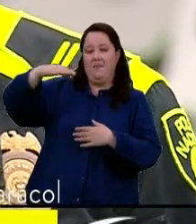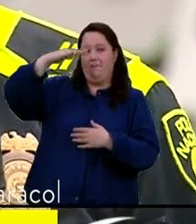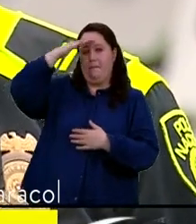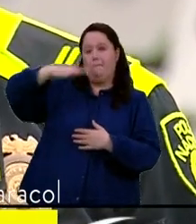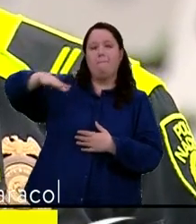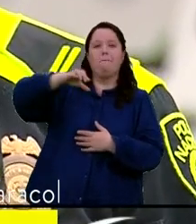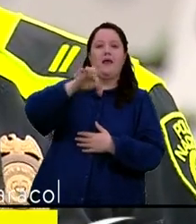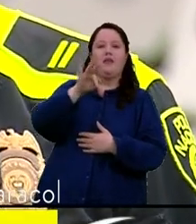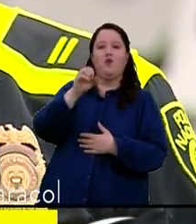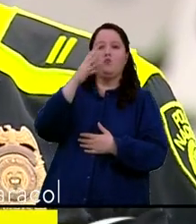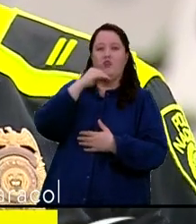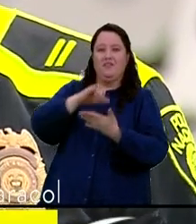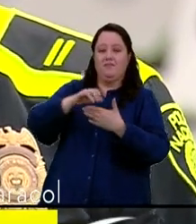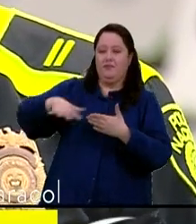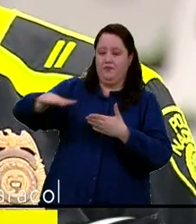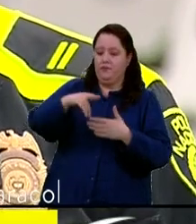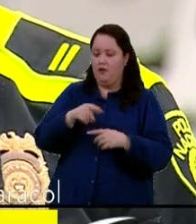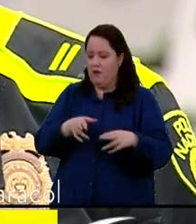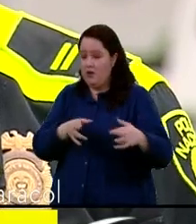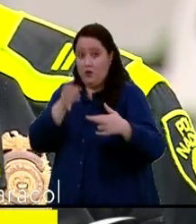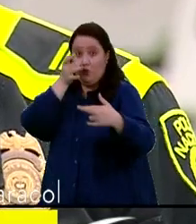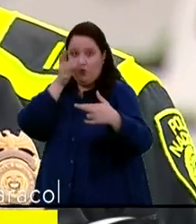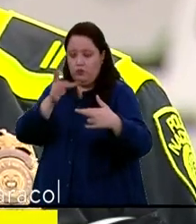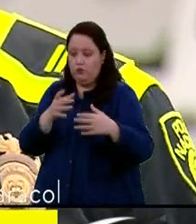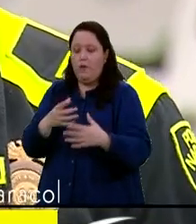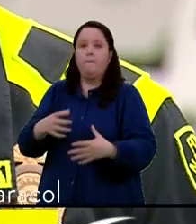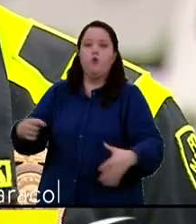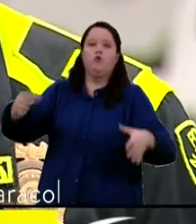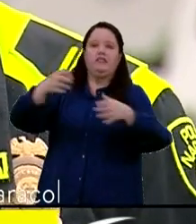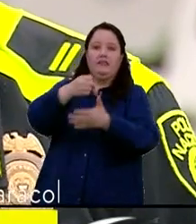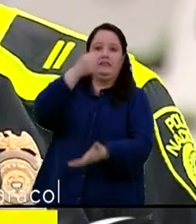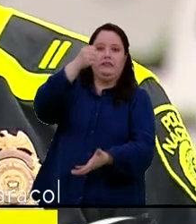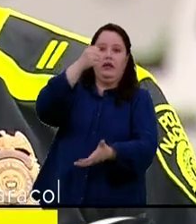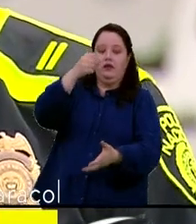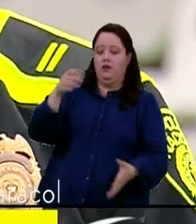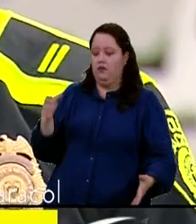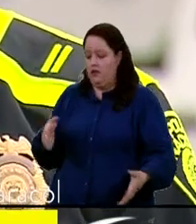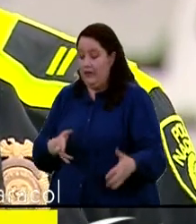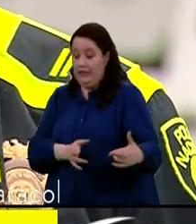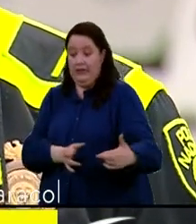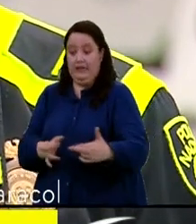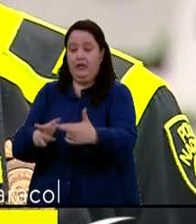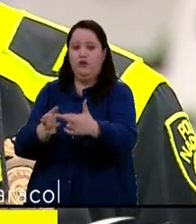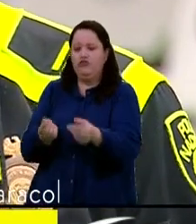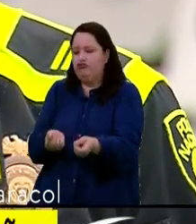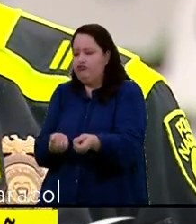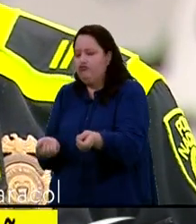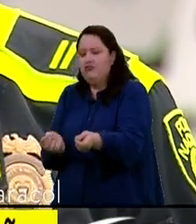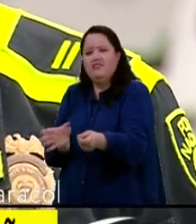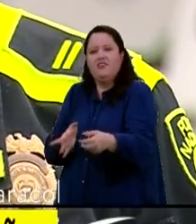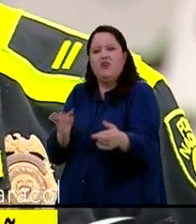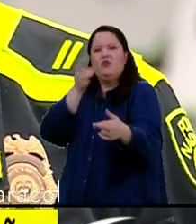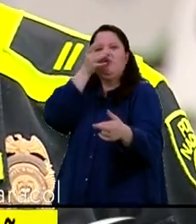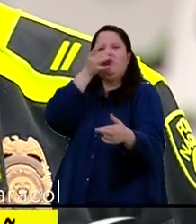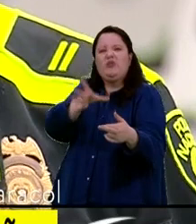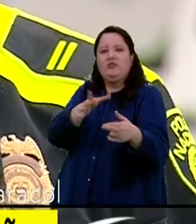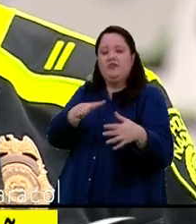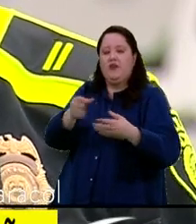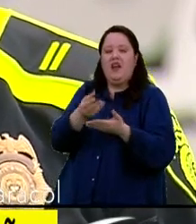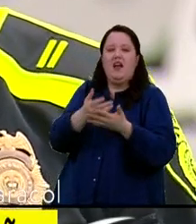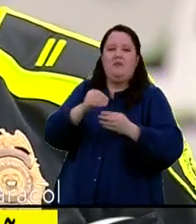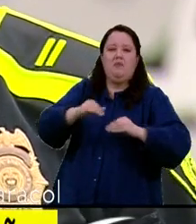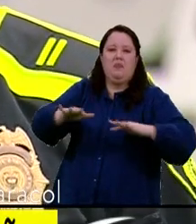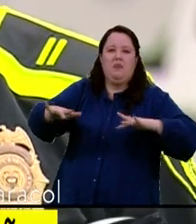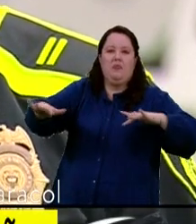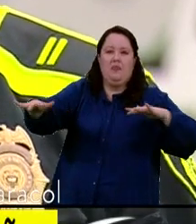menor fue hallada en una bolsa a orillas de un caño de que tiene aguas